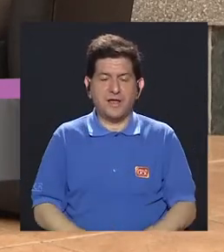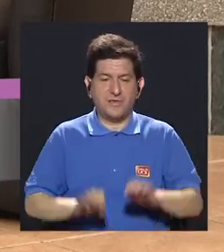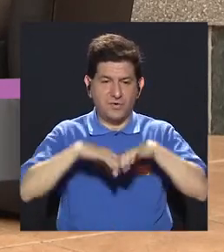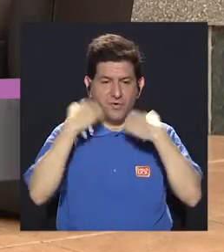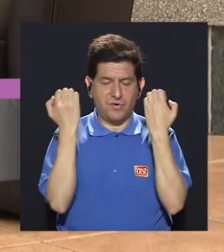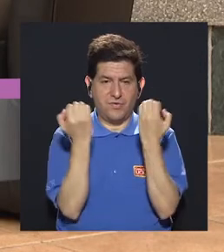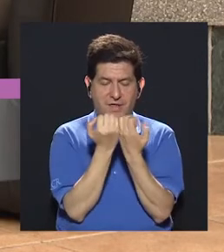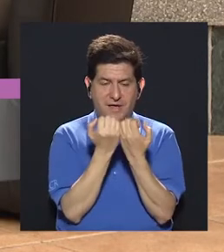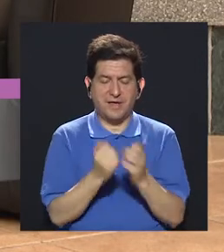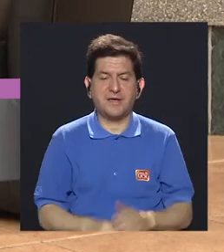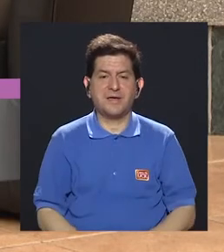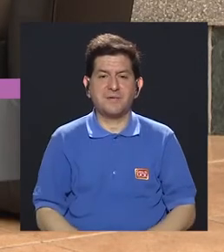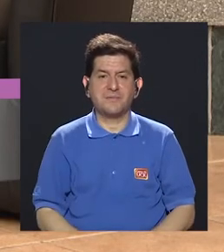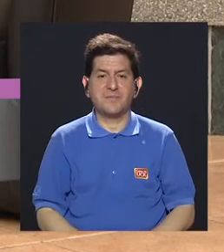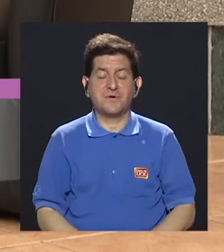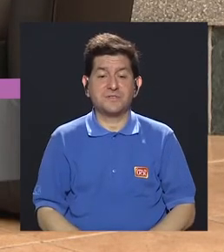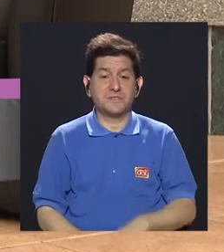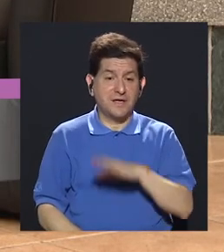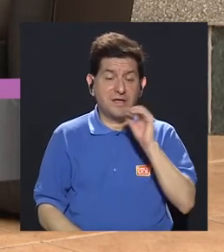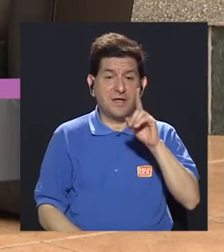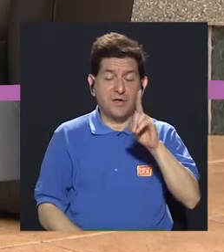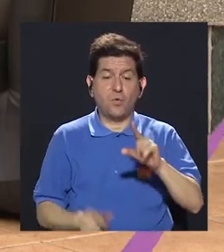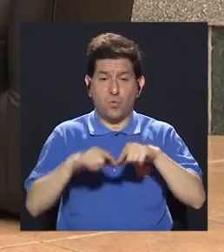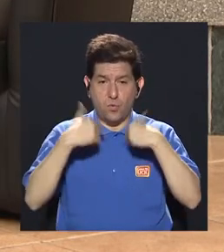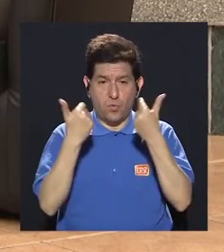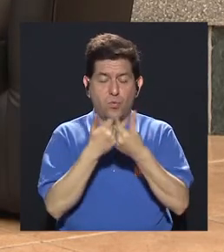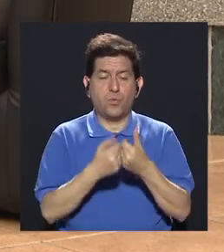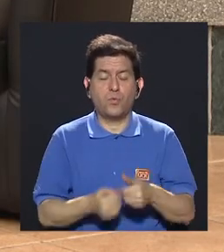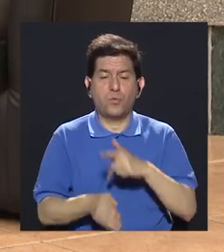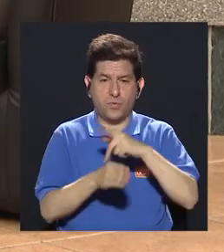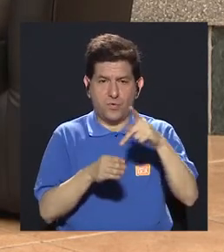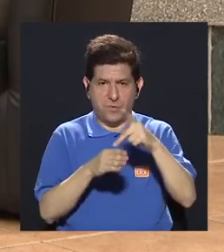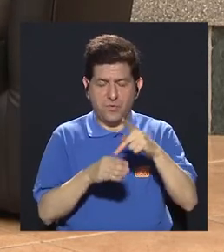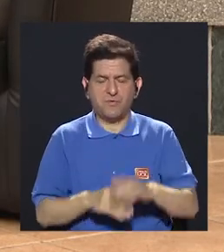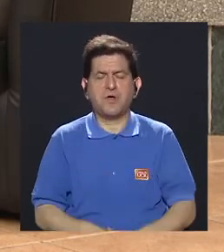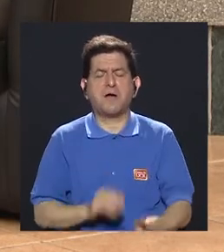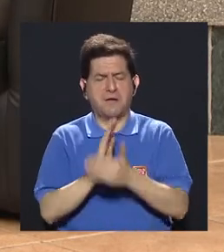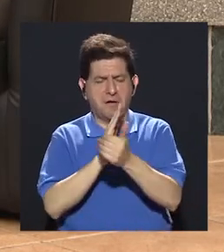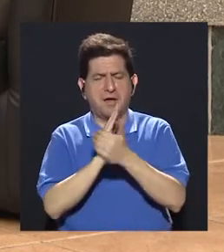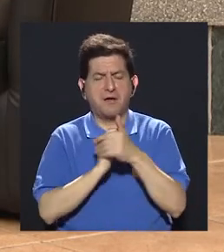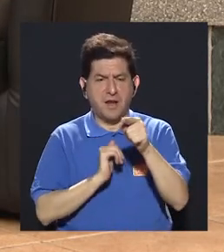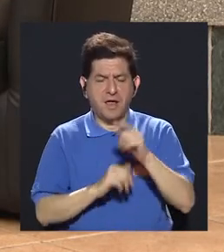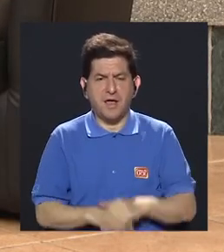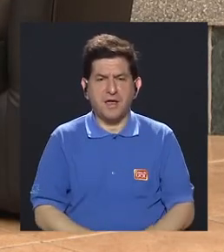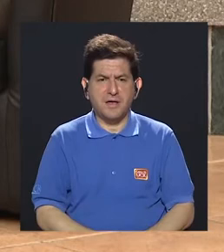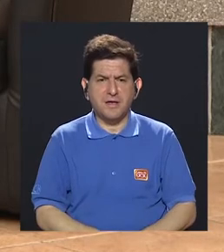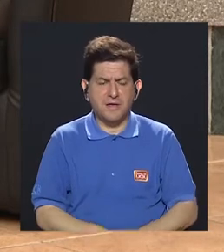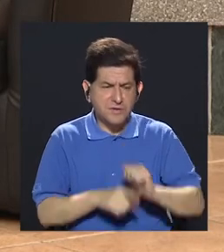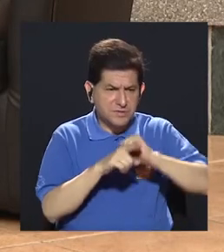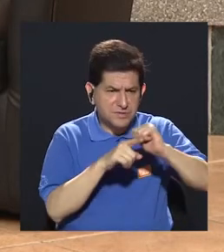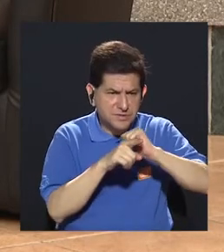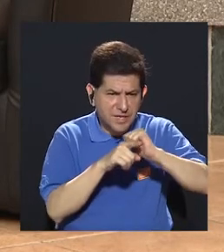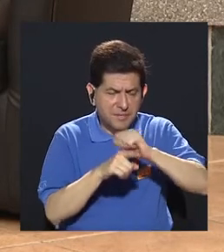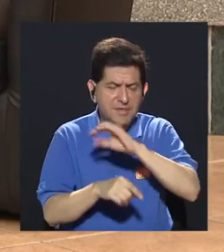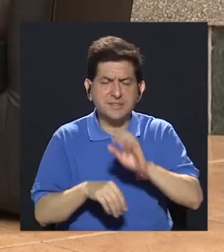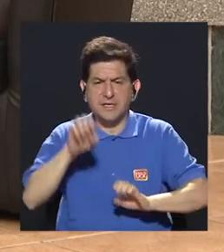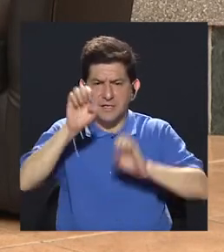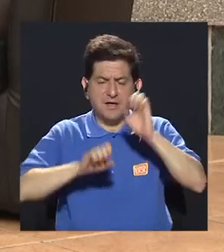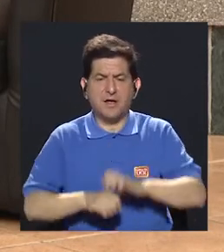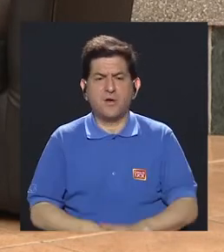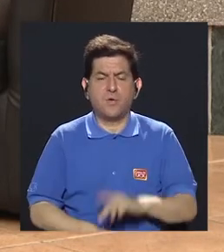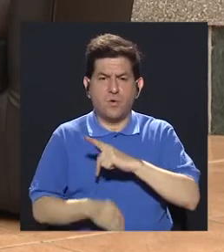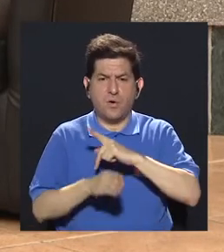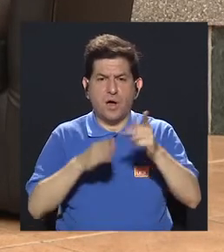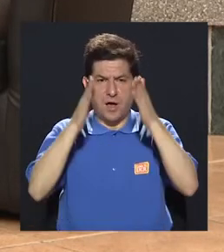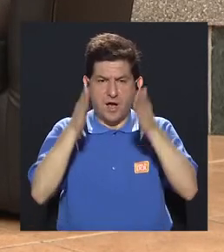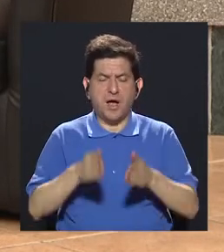un staff súper carga, súper competente, que supervisa y capacita y evalúa a los voluntarios